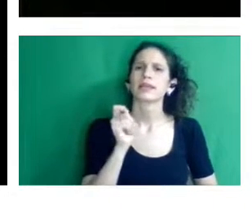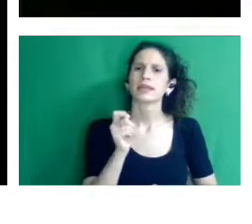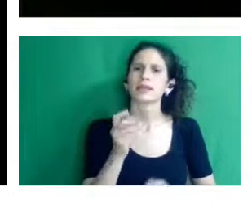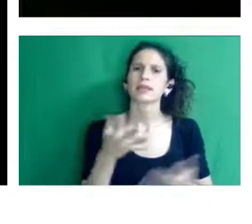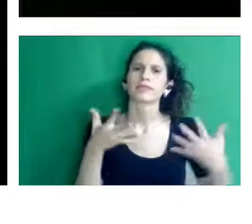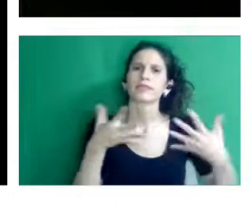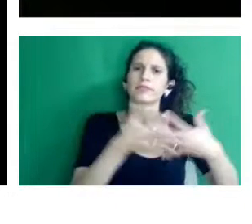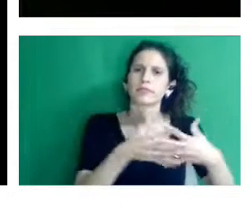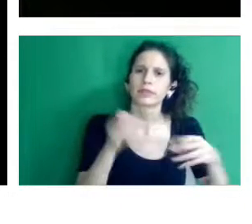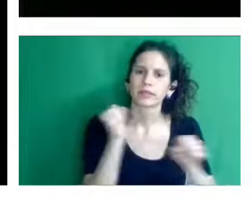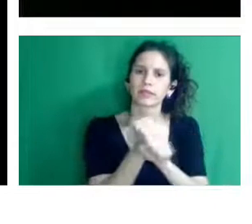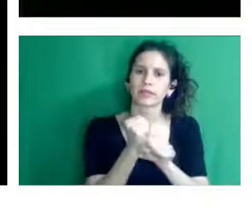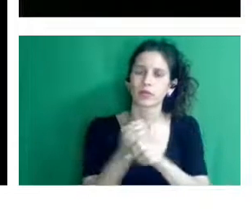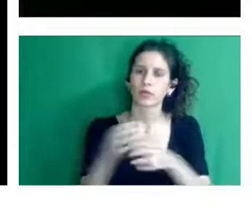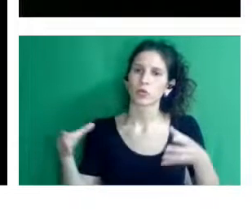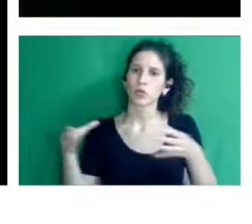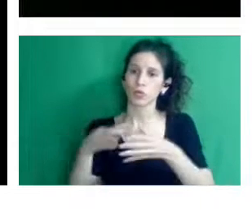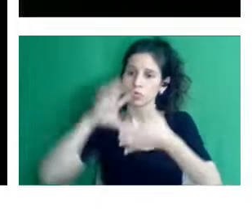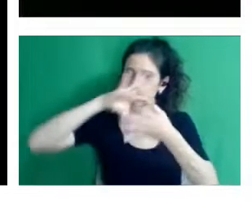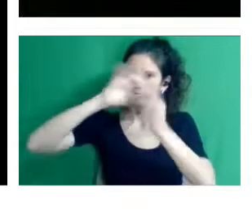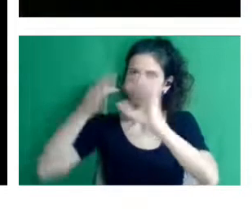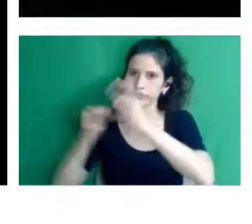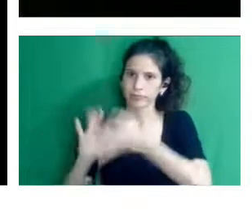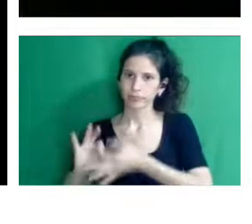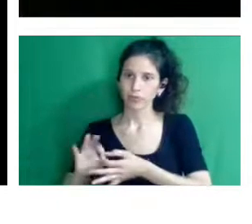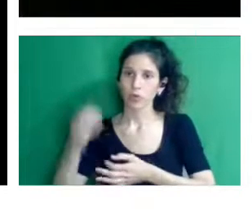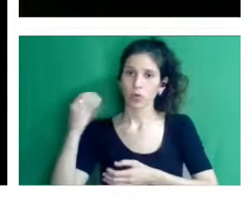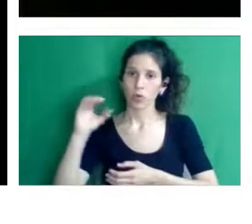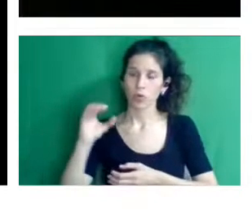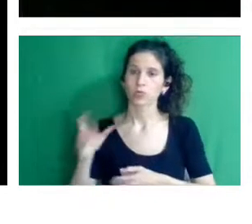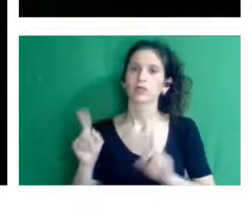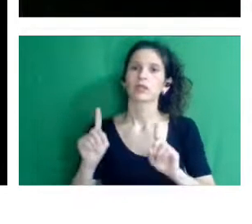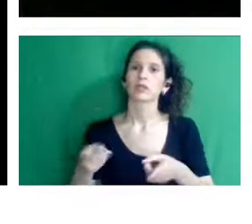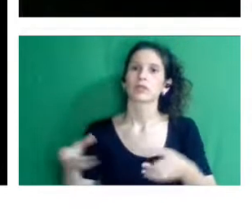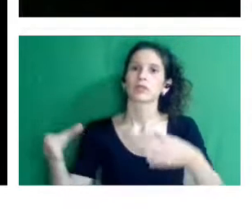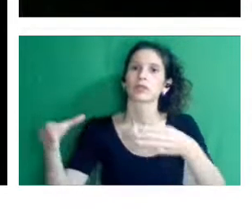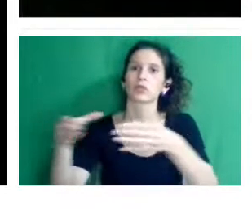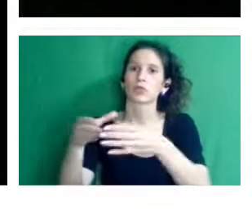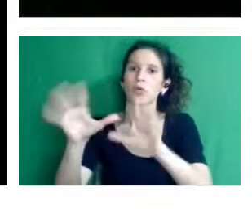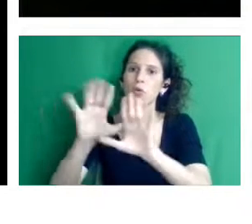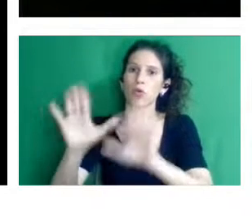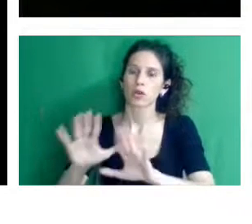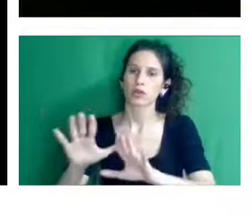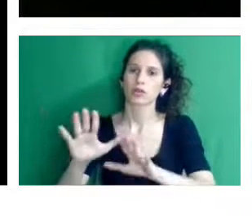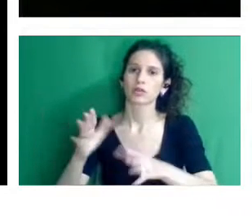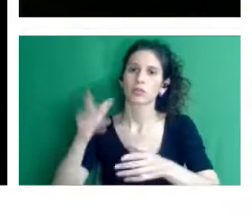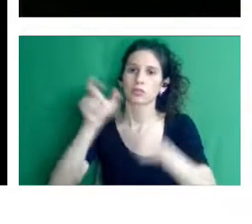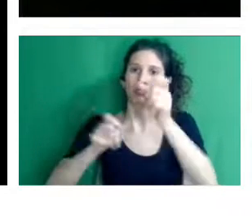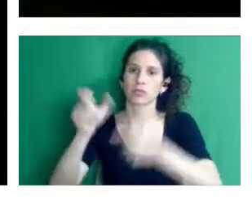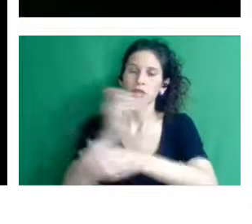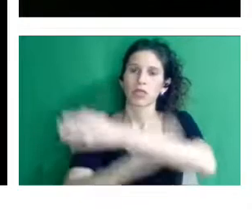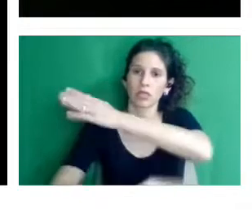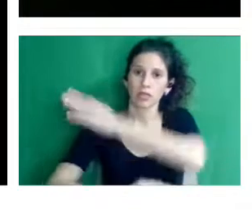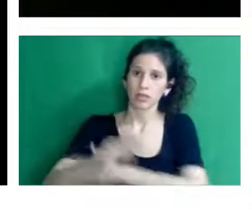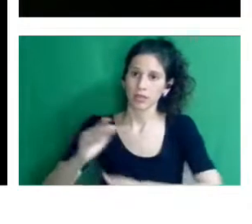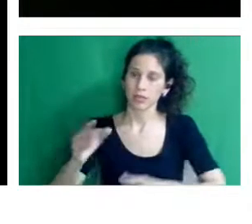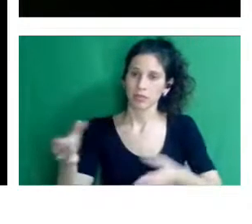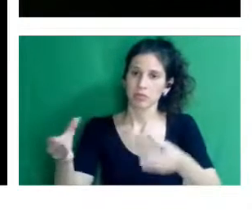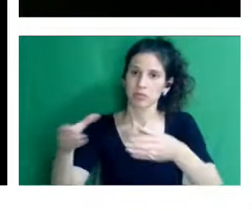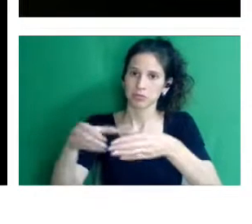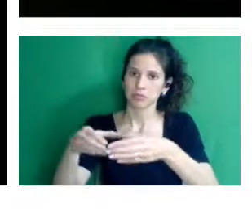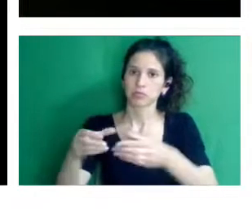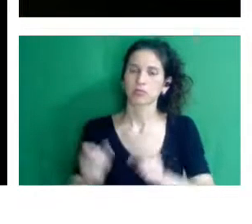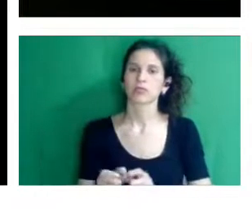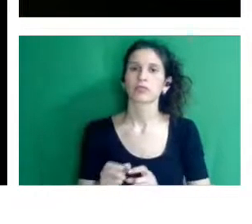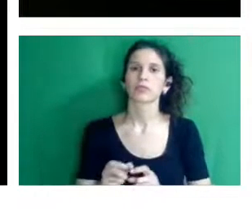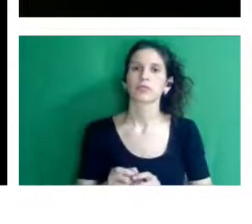la Federación Colombiana de Organizaciones de Personas con Discapacidad Física, y esto conformado por un equipo de trabajo por